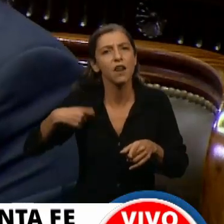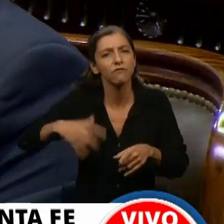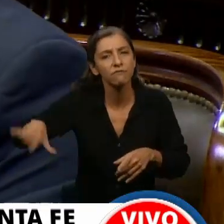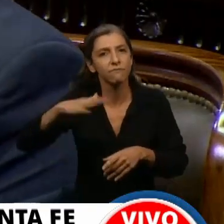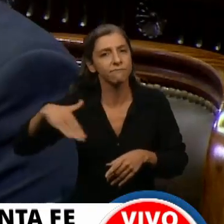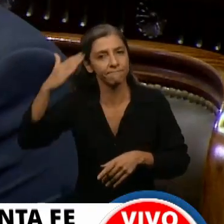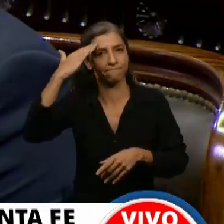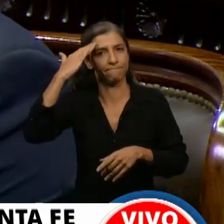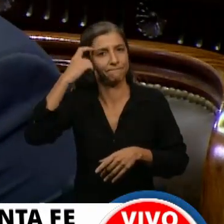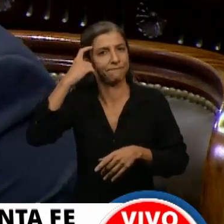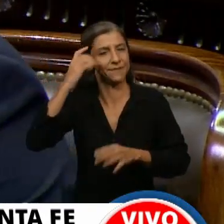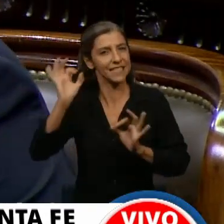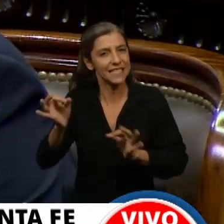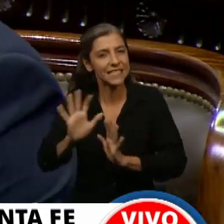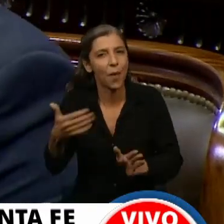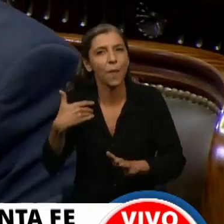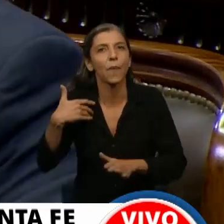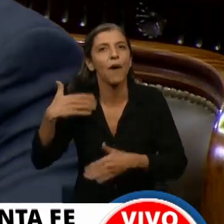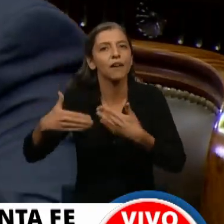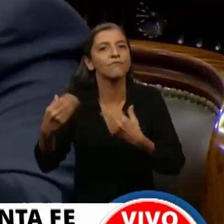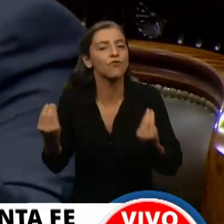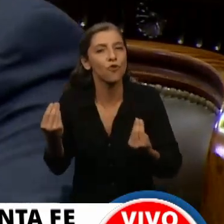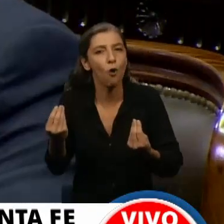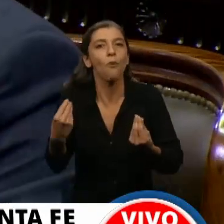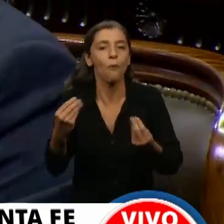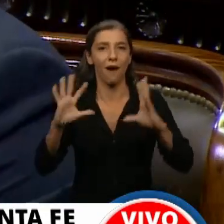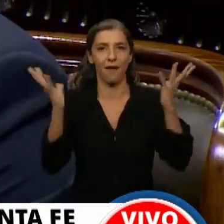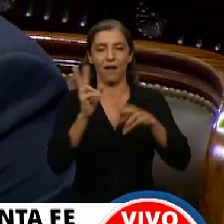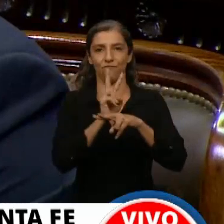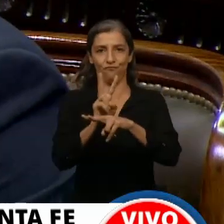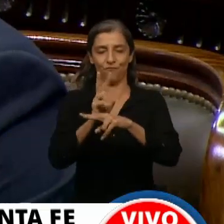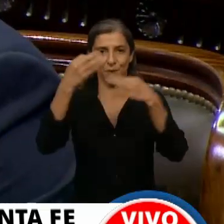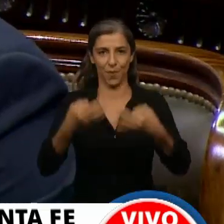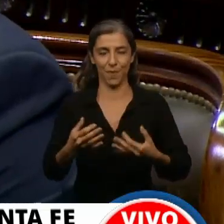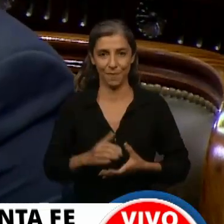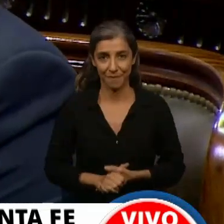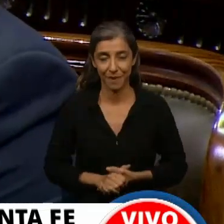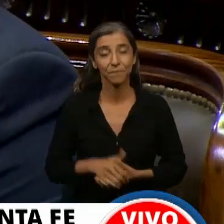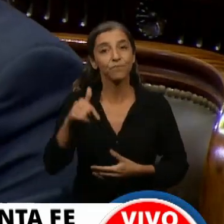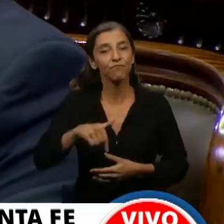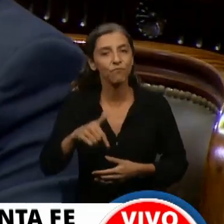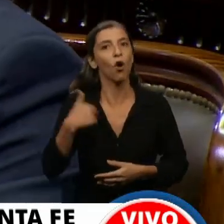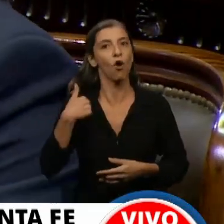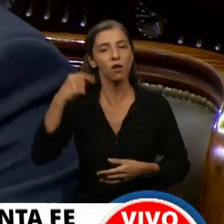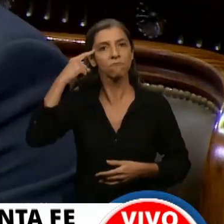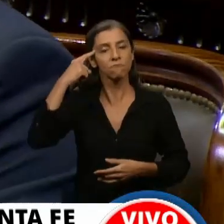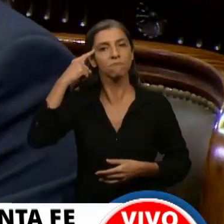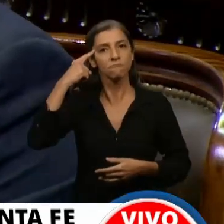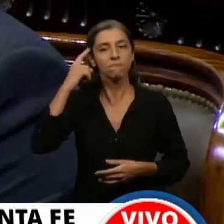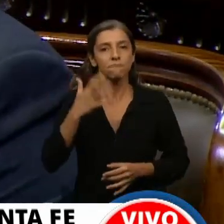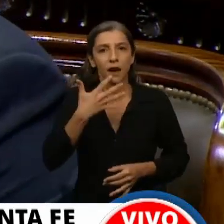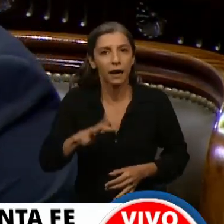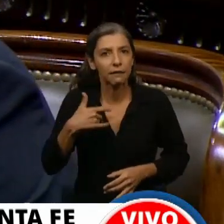sustentabilidad ambiental, muy importante. Hoy se abre un camino, un paradigma educativo, un paradigma de concientización